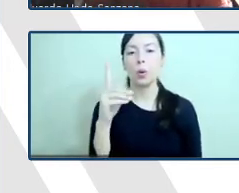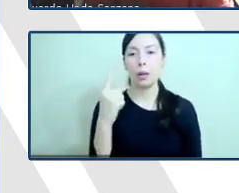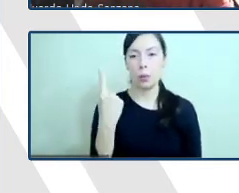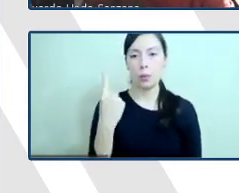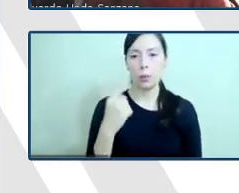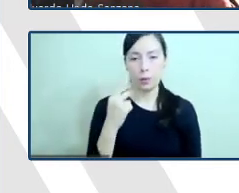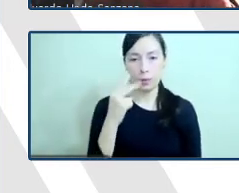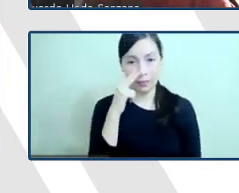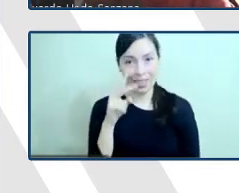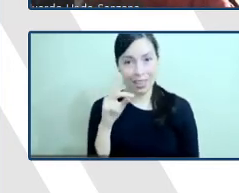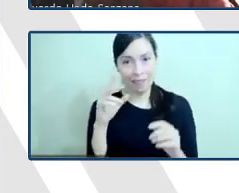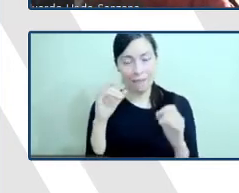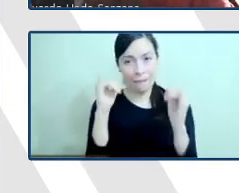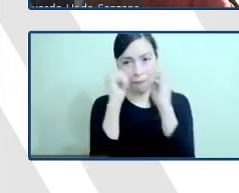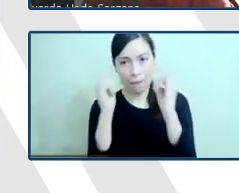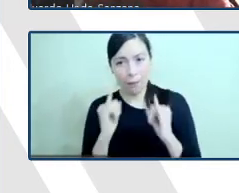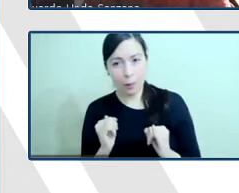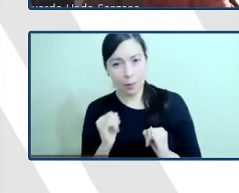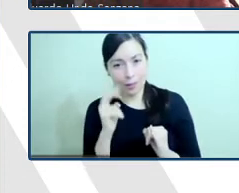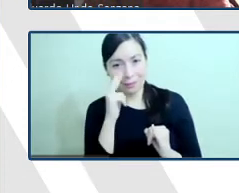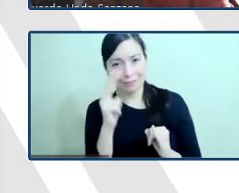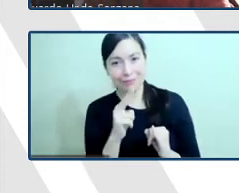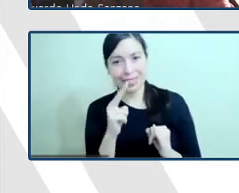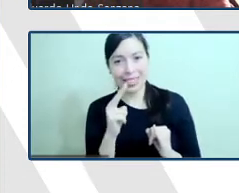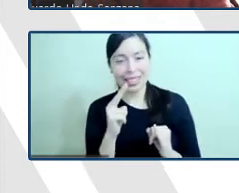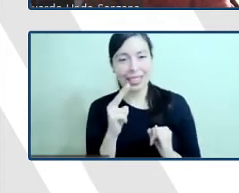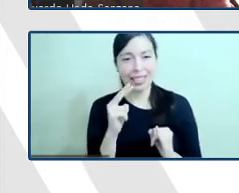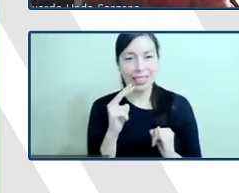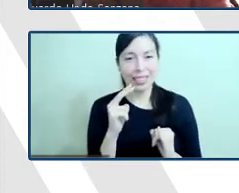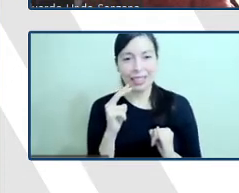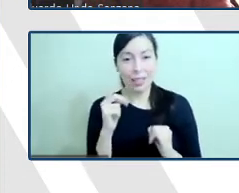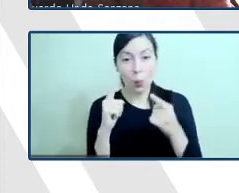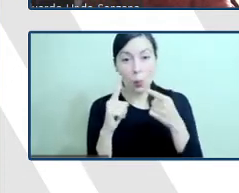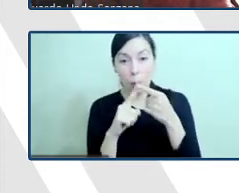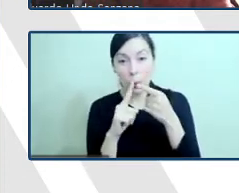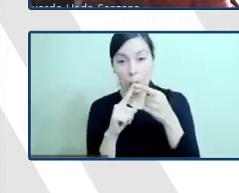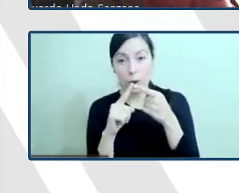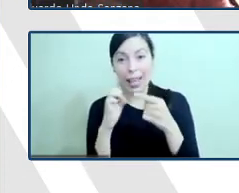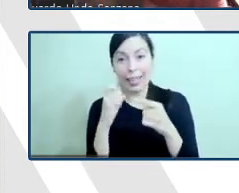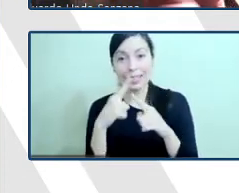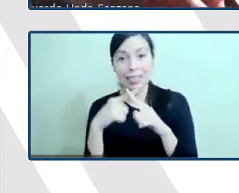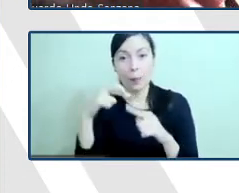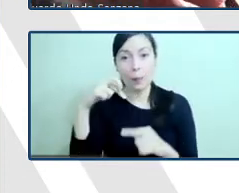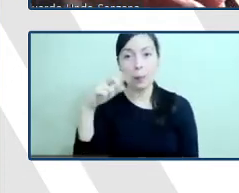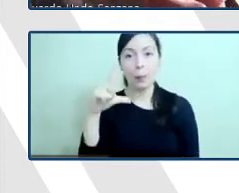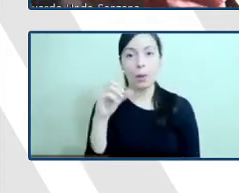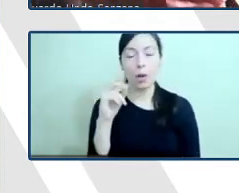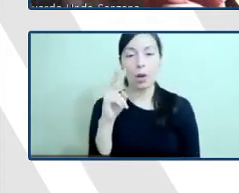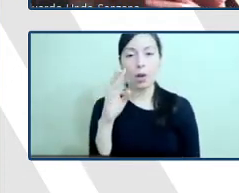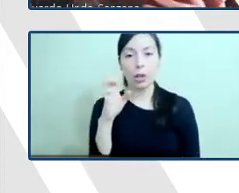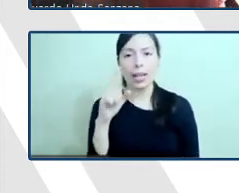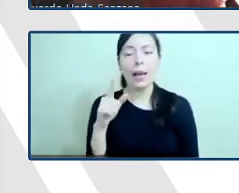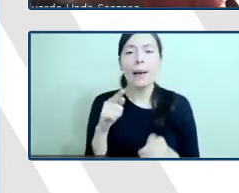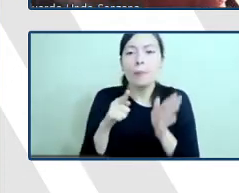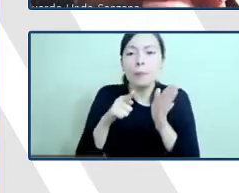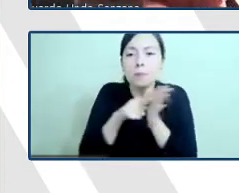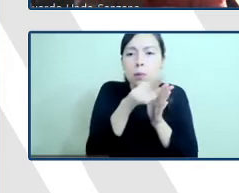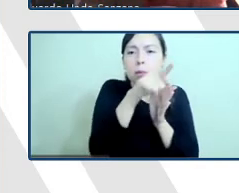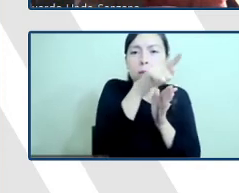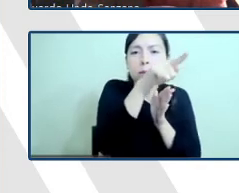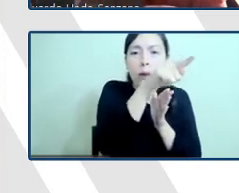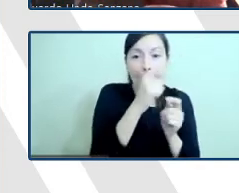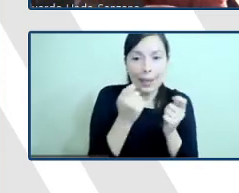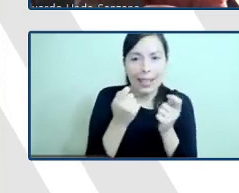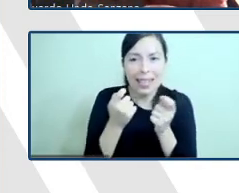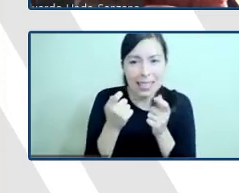la forma de esto. El primero, el Explorer 1, en realidad muy parecido a la forma de un misil, porque iba de hecho acoplado